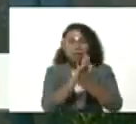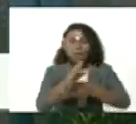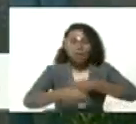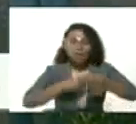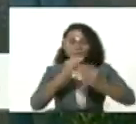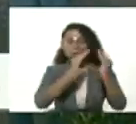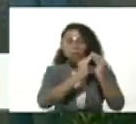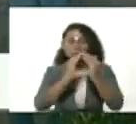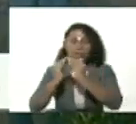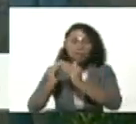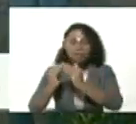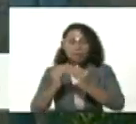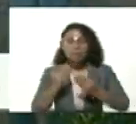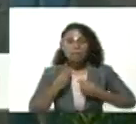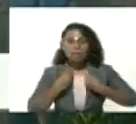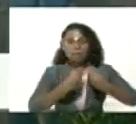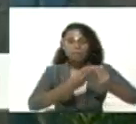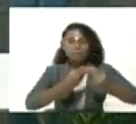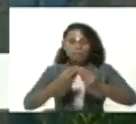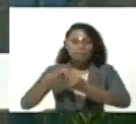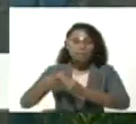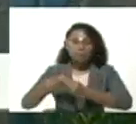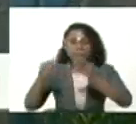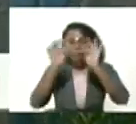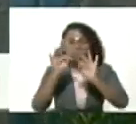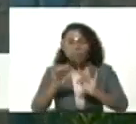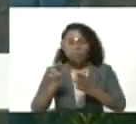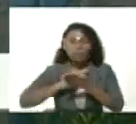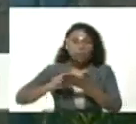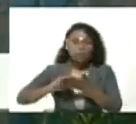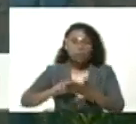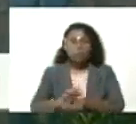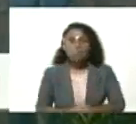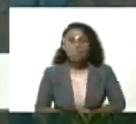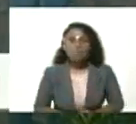casa a casa y brindando las alternativas de soluciones.